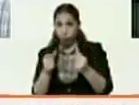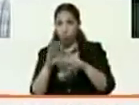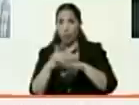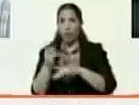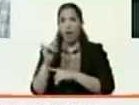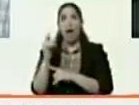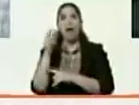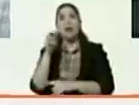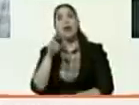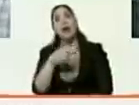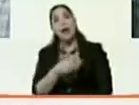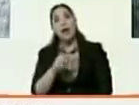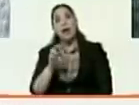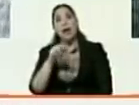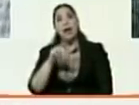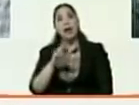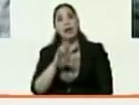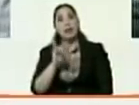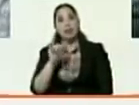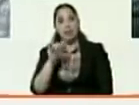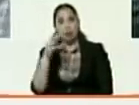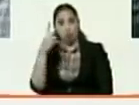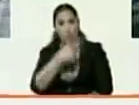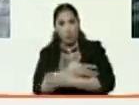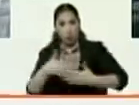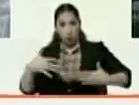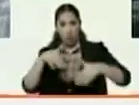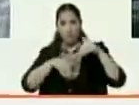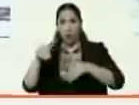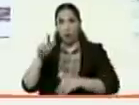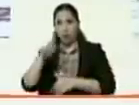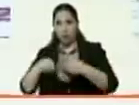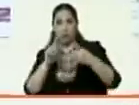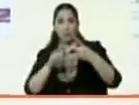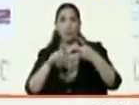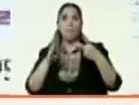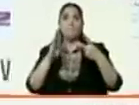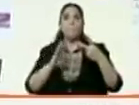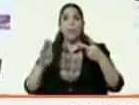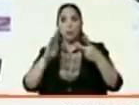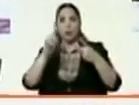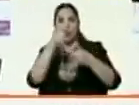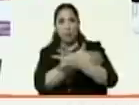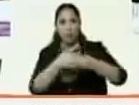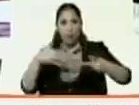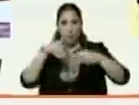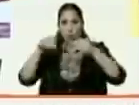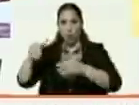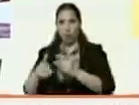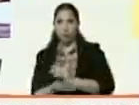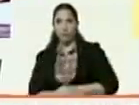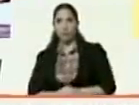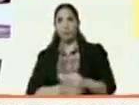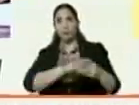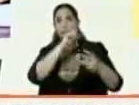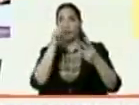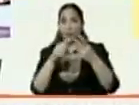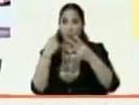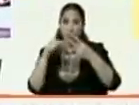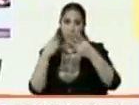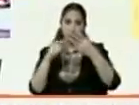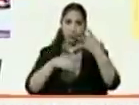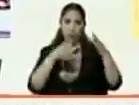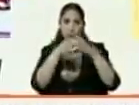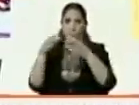está Henry Falcón, que sacó 2 millones de votos, ¿verdad? Está el señor Bertucci, que sacó 1 millón de votos. Están otros